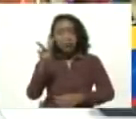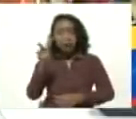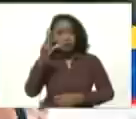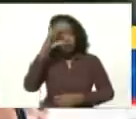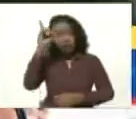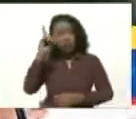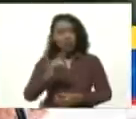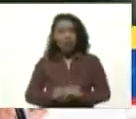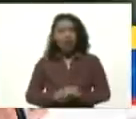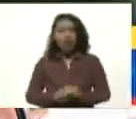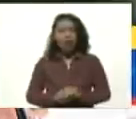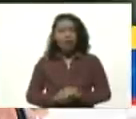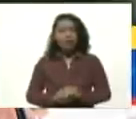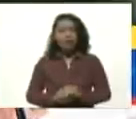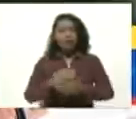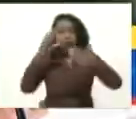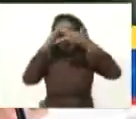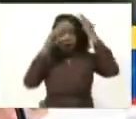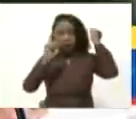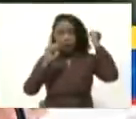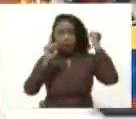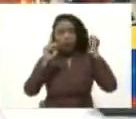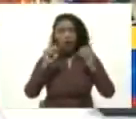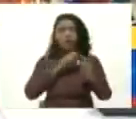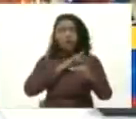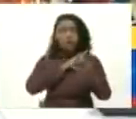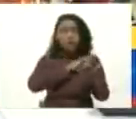y que el canciller que se encuentra en gira en el mundo,